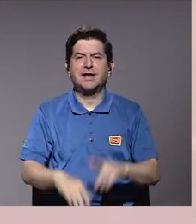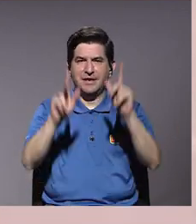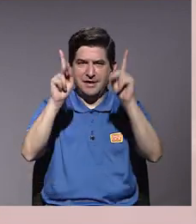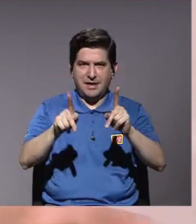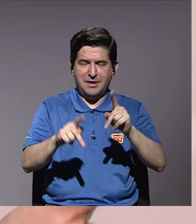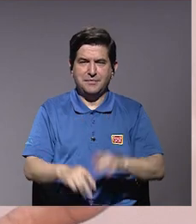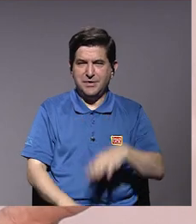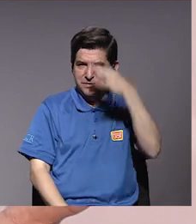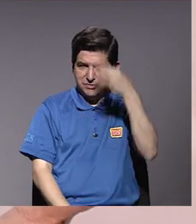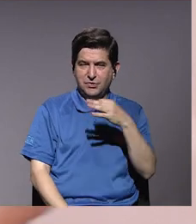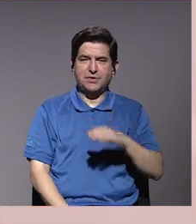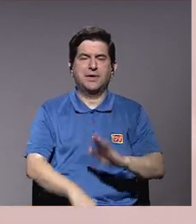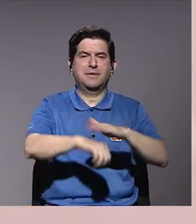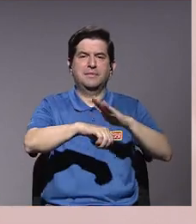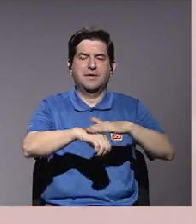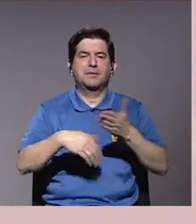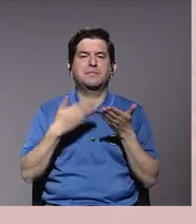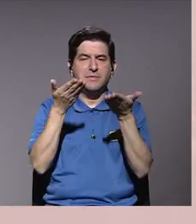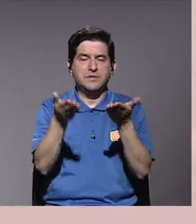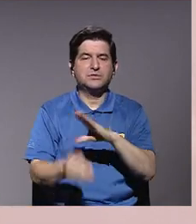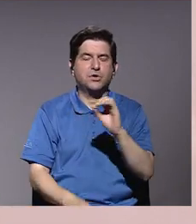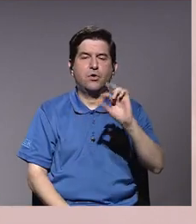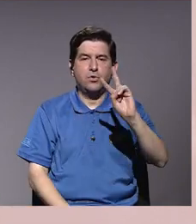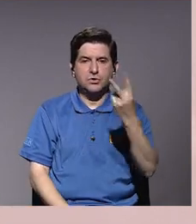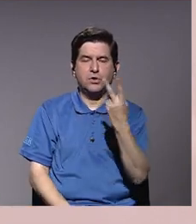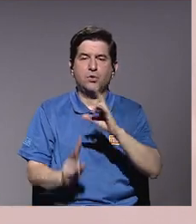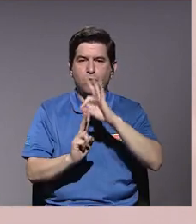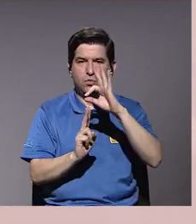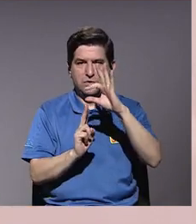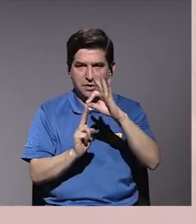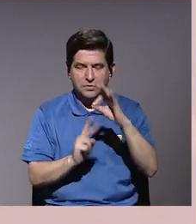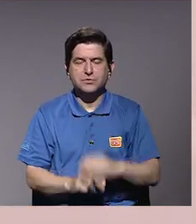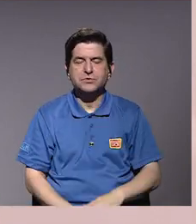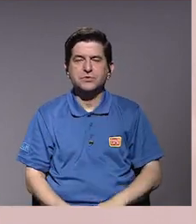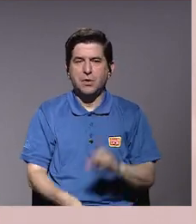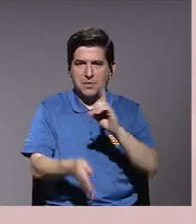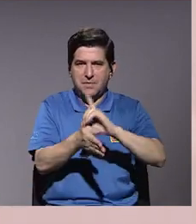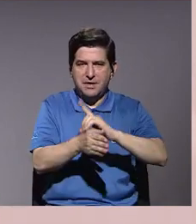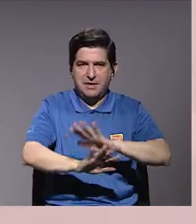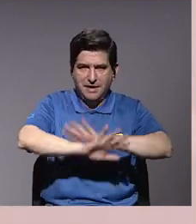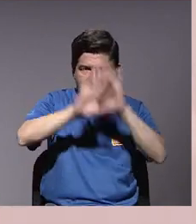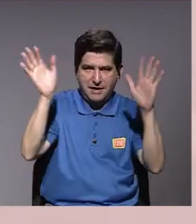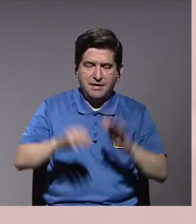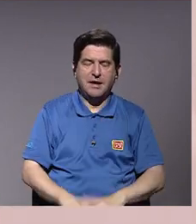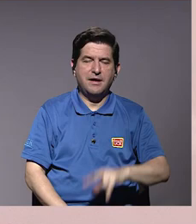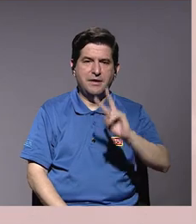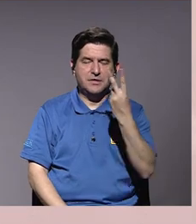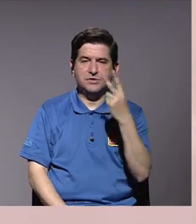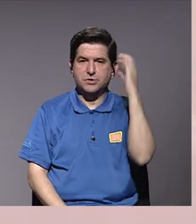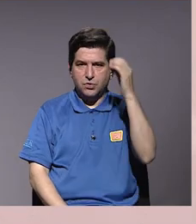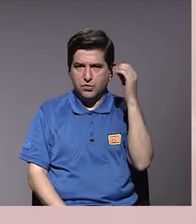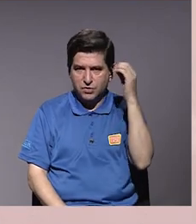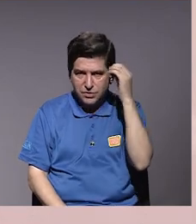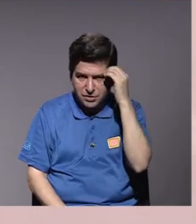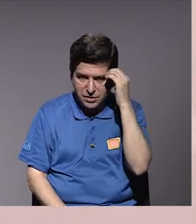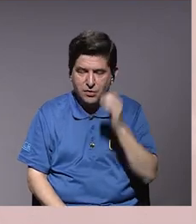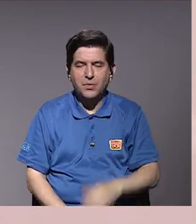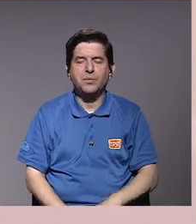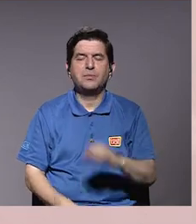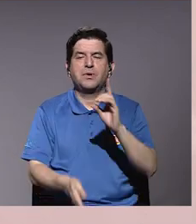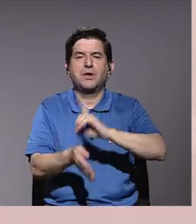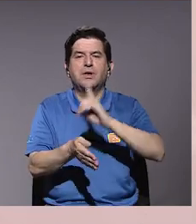convencer a esta persona para que dé su consentimiento o bien dar la segunda opinión médica. Uh-huh. Que de paso aclaro que esta segunda opinión médica